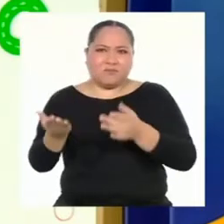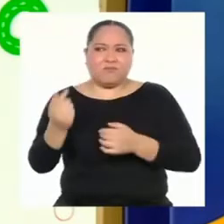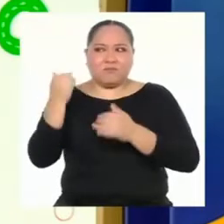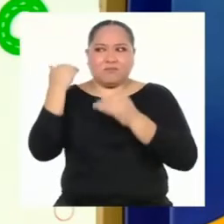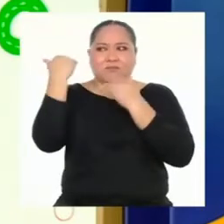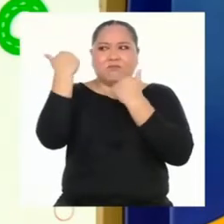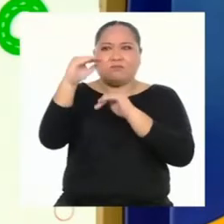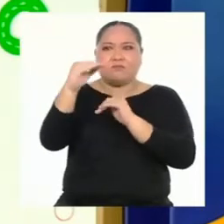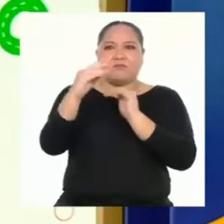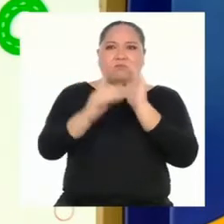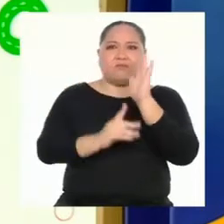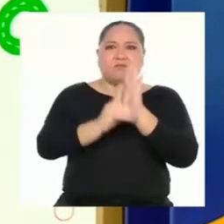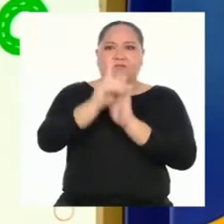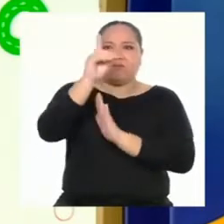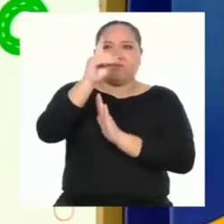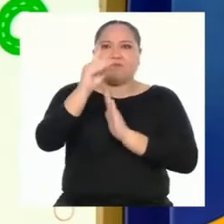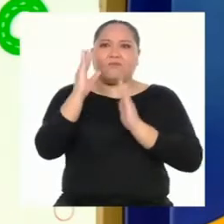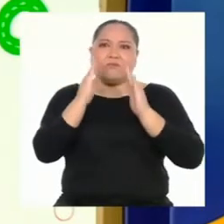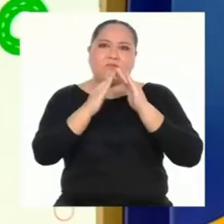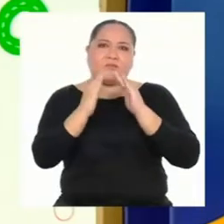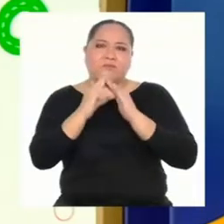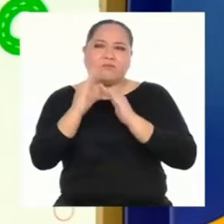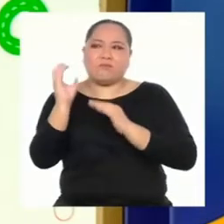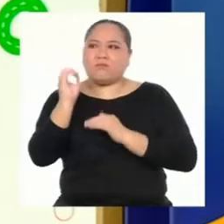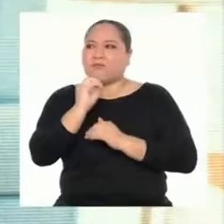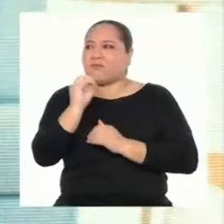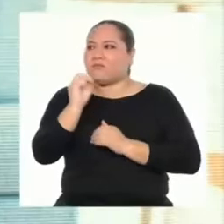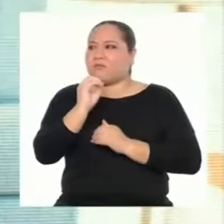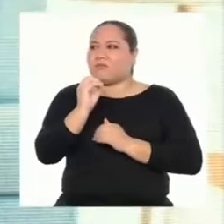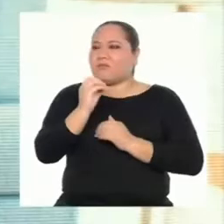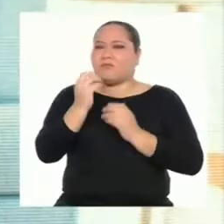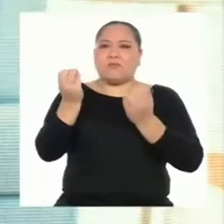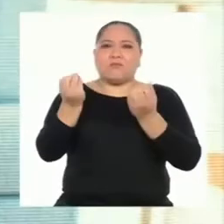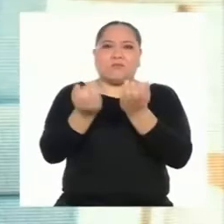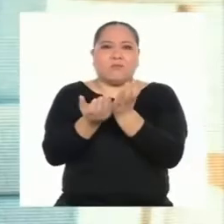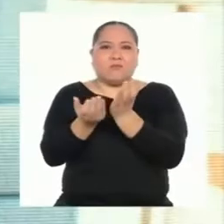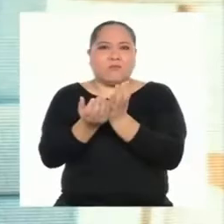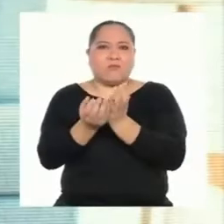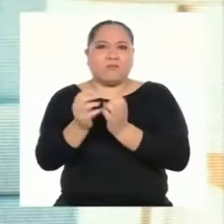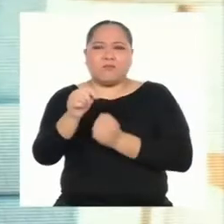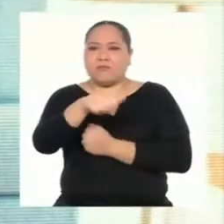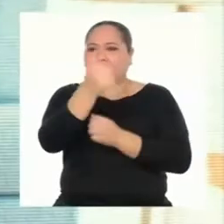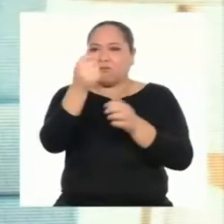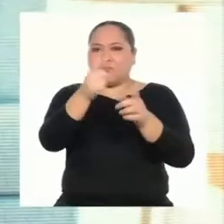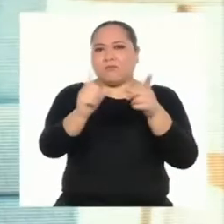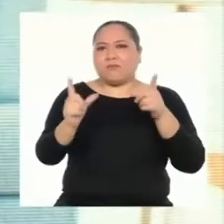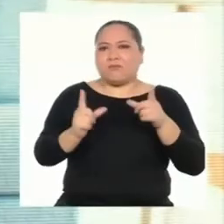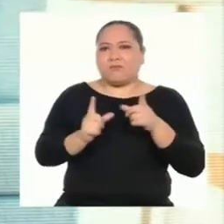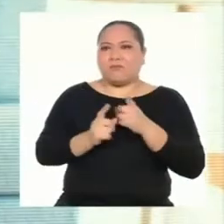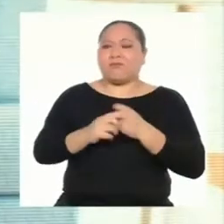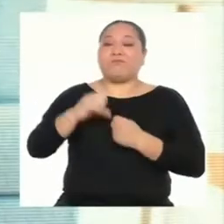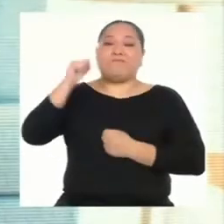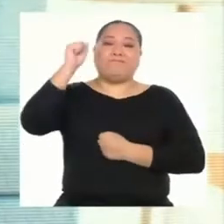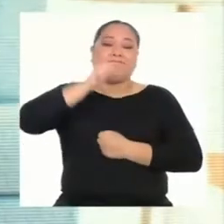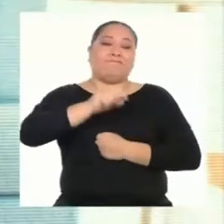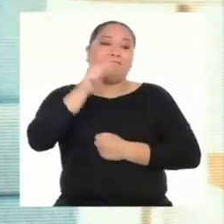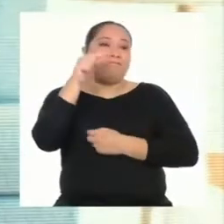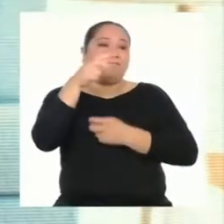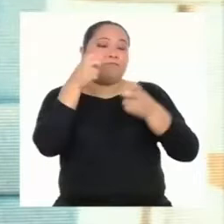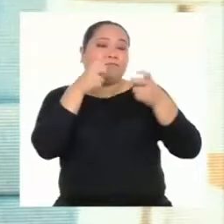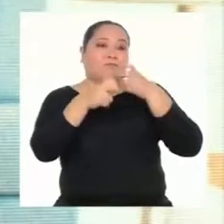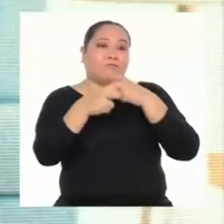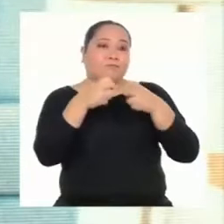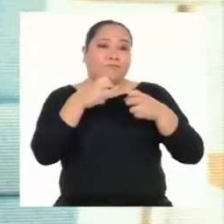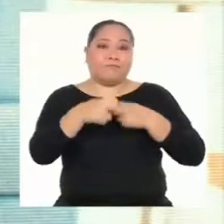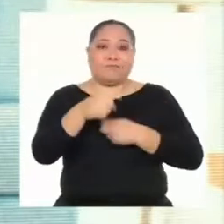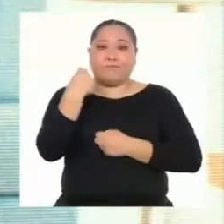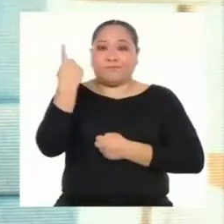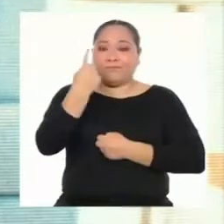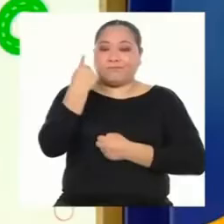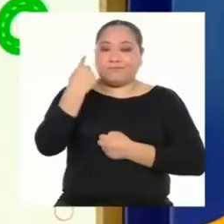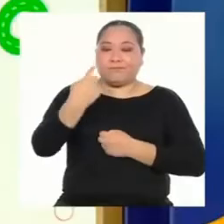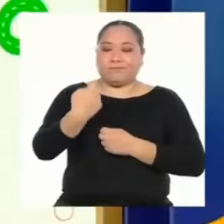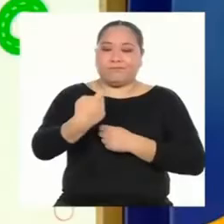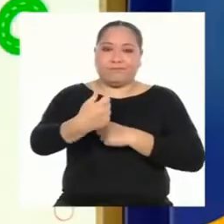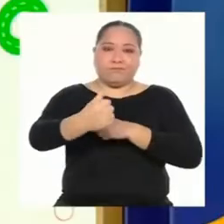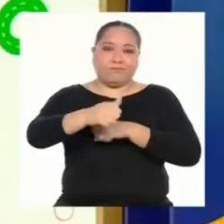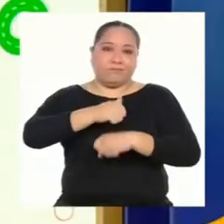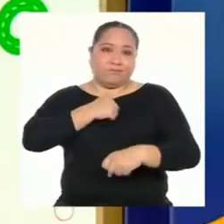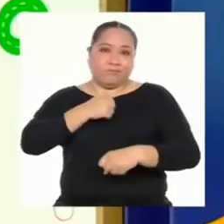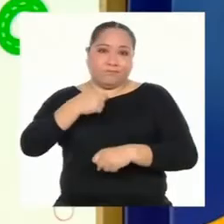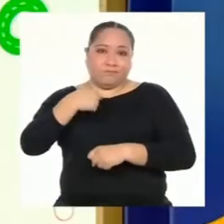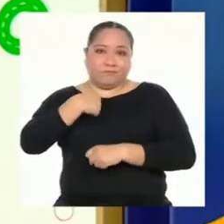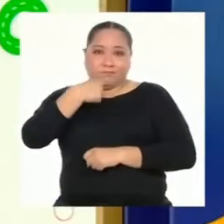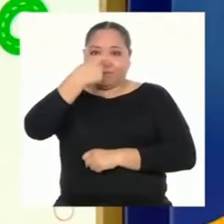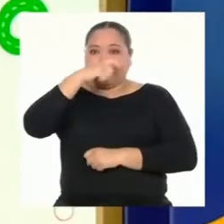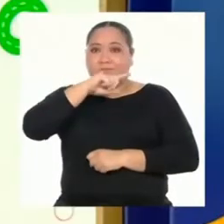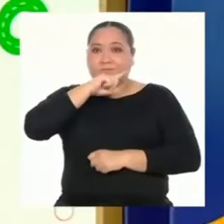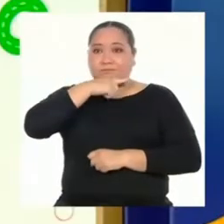su desarrollo en la escuela u otros espacios. ¡Claro! Y es un problema que no solo nos afecta a nosotras las mujeres.